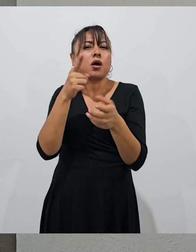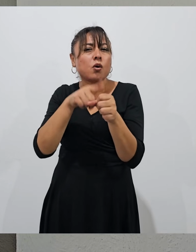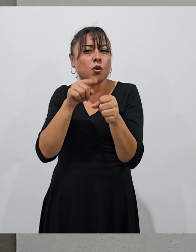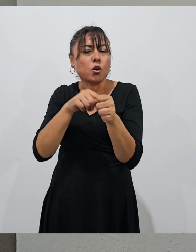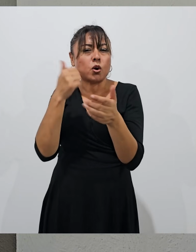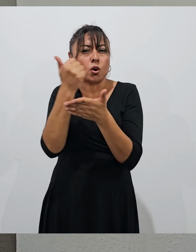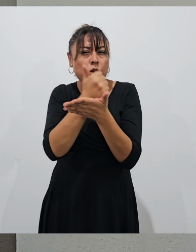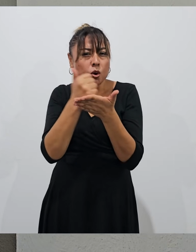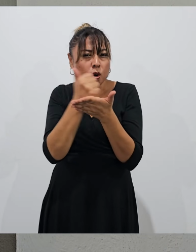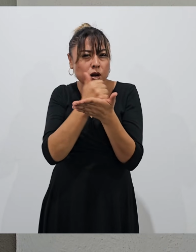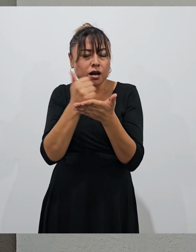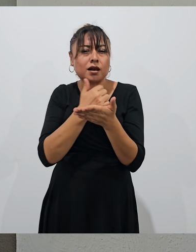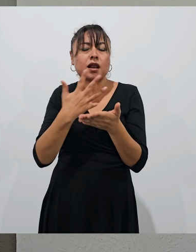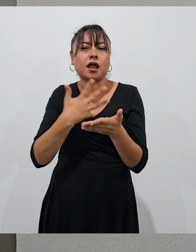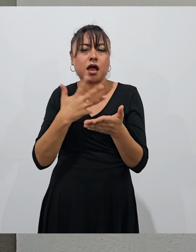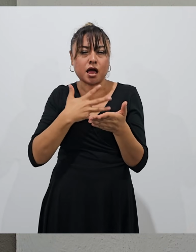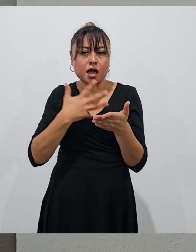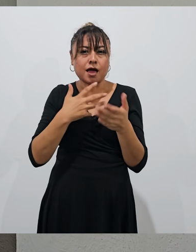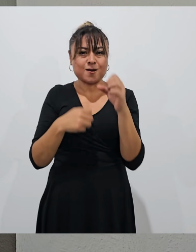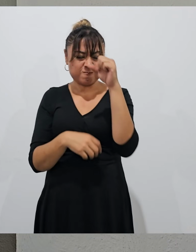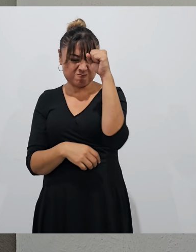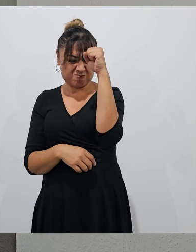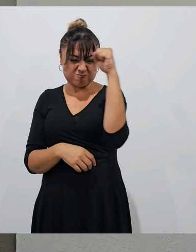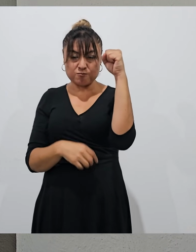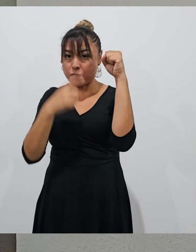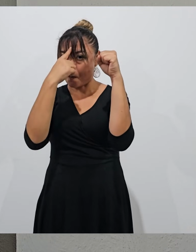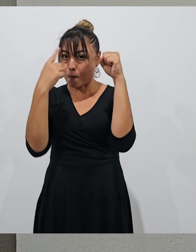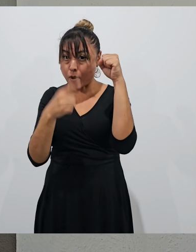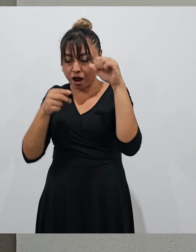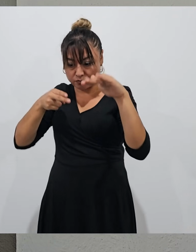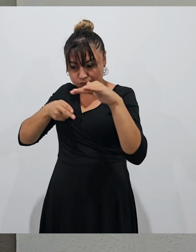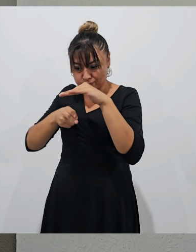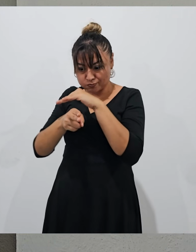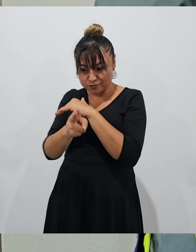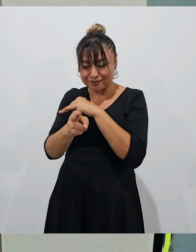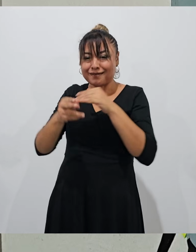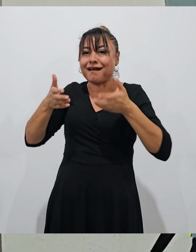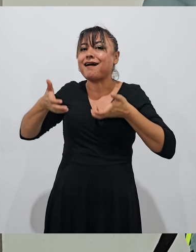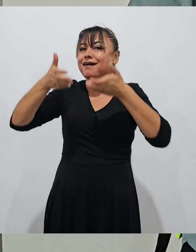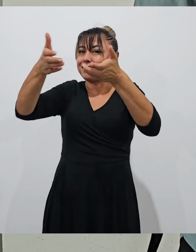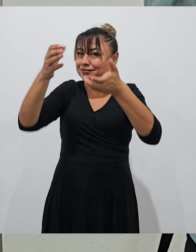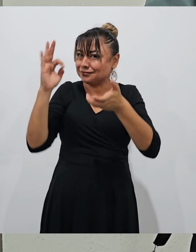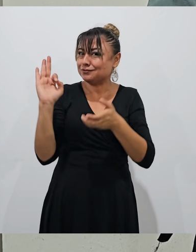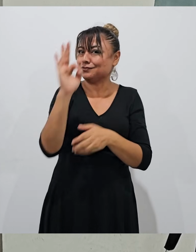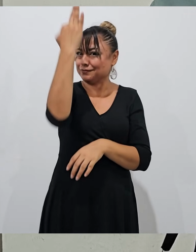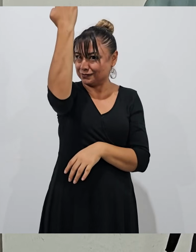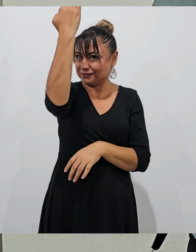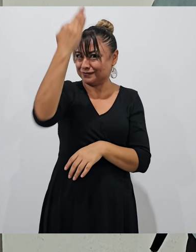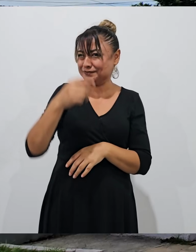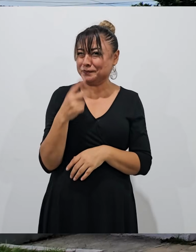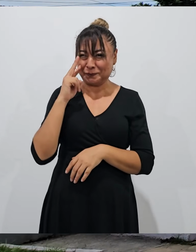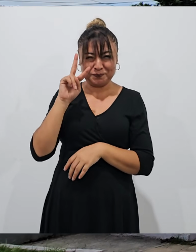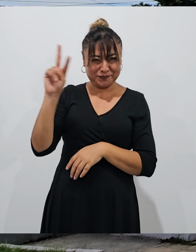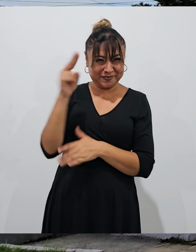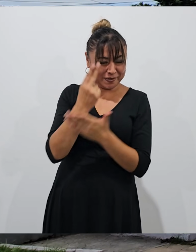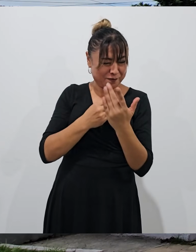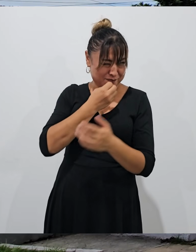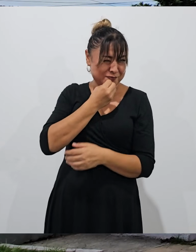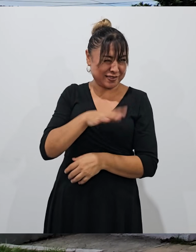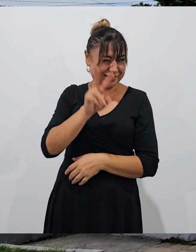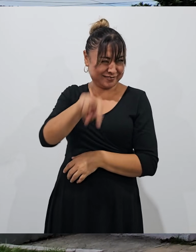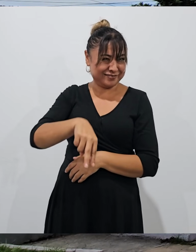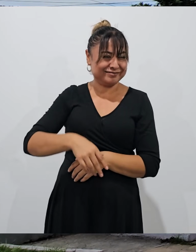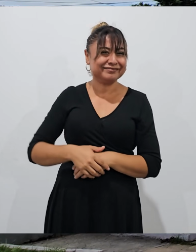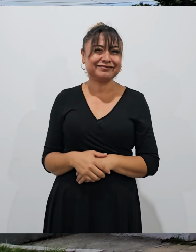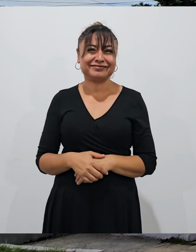hacer el túnel de la línea 1 del tren ligero, sobre la cual pasa la calzada del Federalismo. Me quedó bien bonito el gráfico, ¿a poco no? Y ya explicado lo anterior,